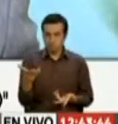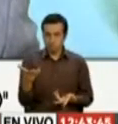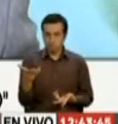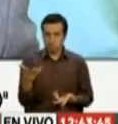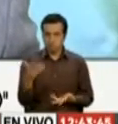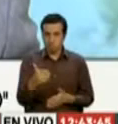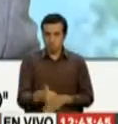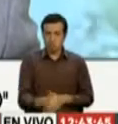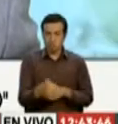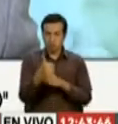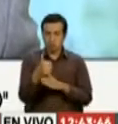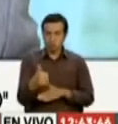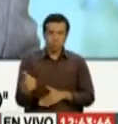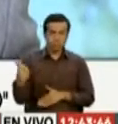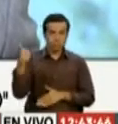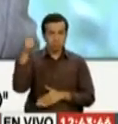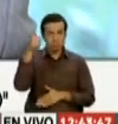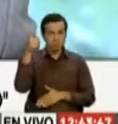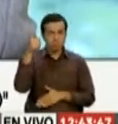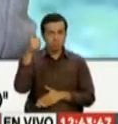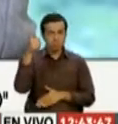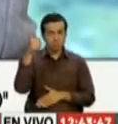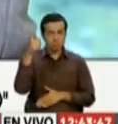y alta autoridad